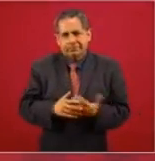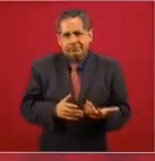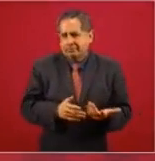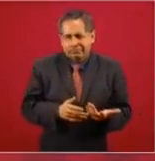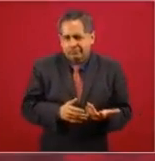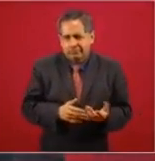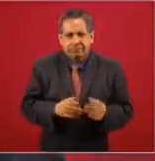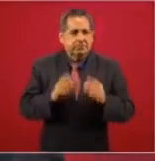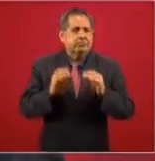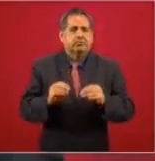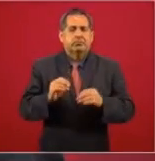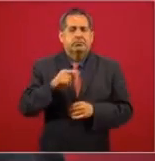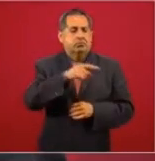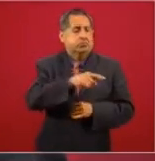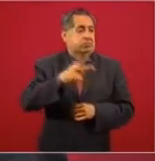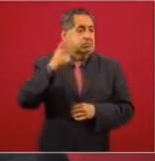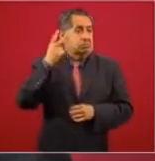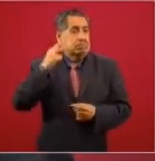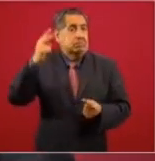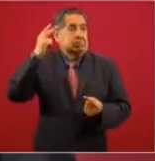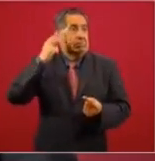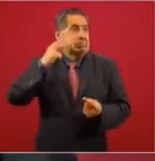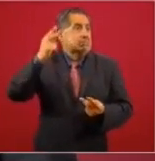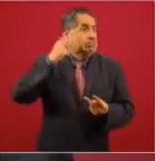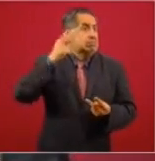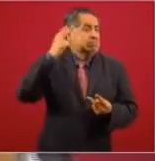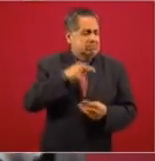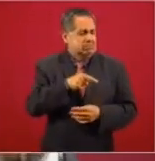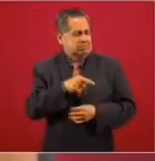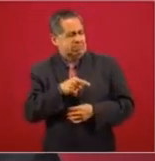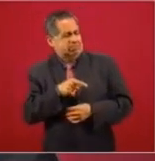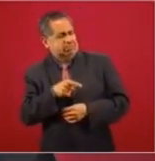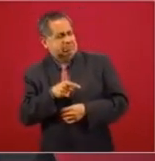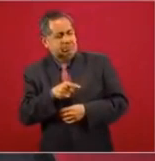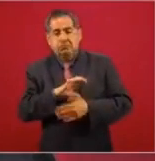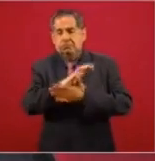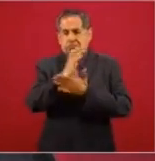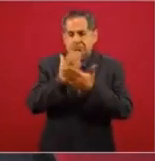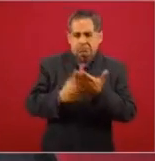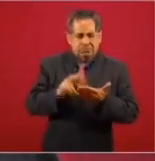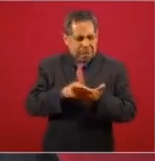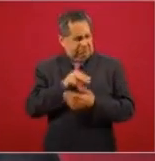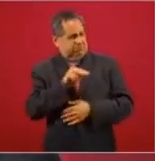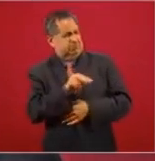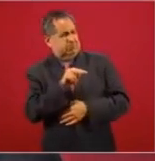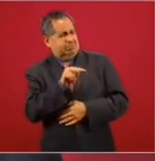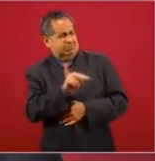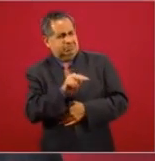relaciones, los viajes, los contratos.